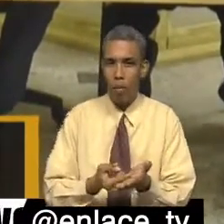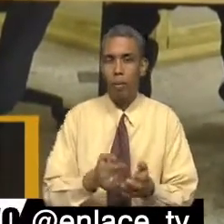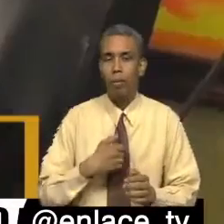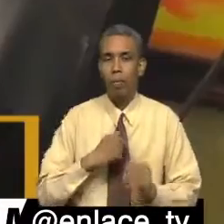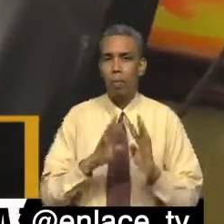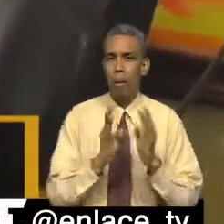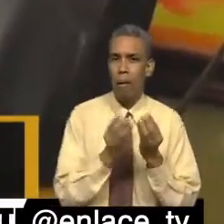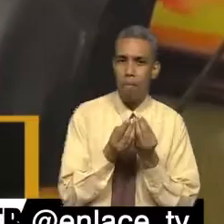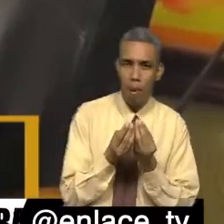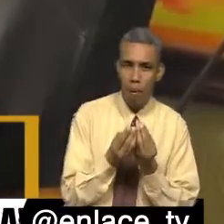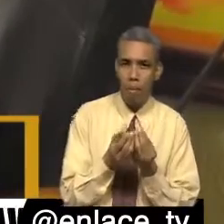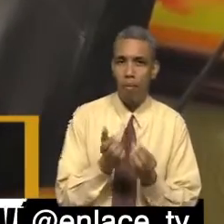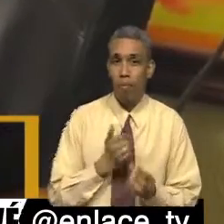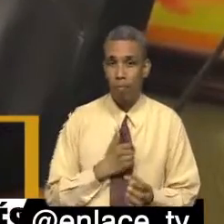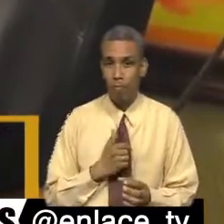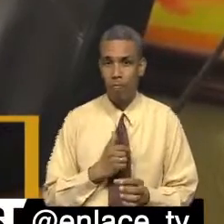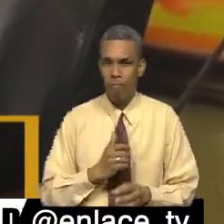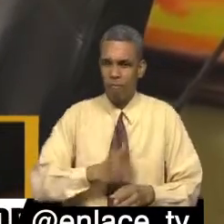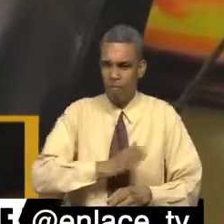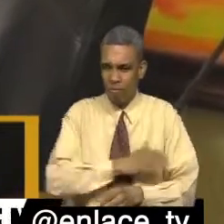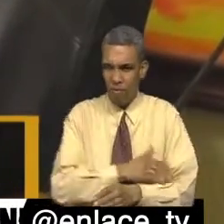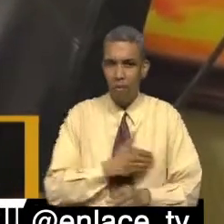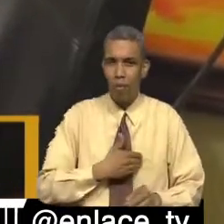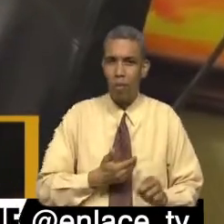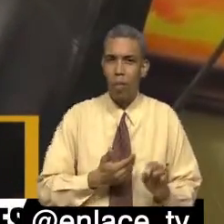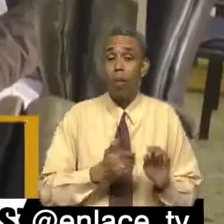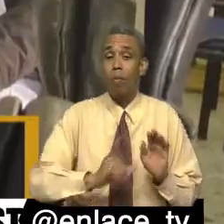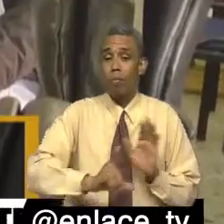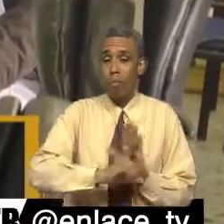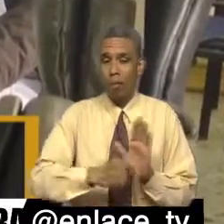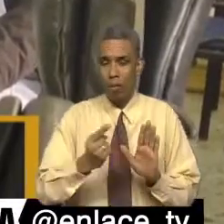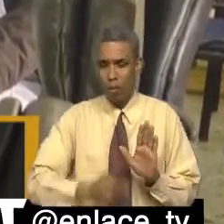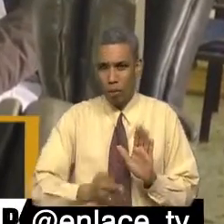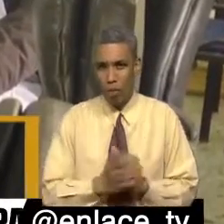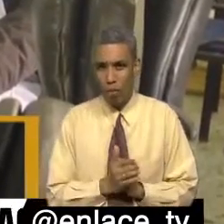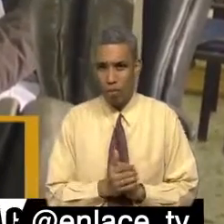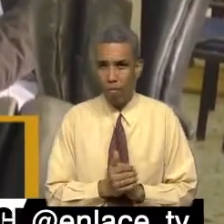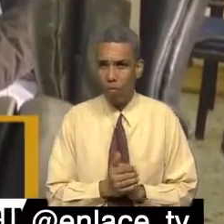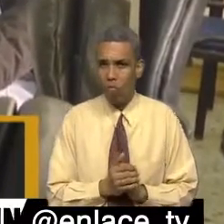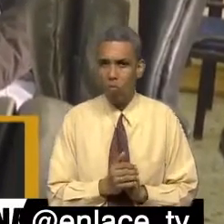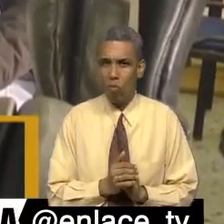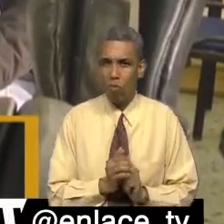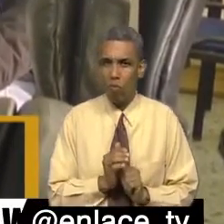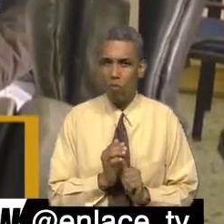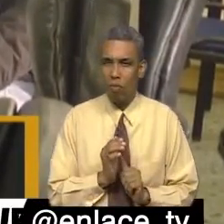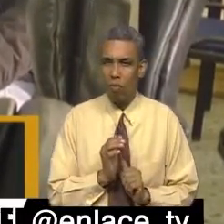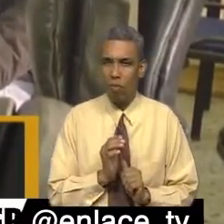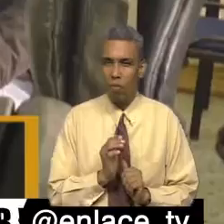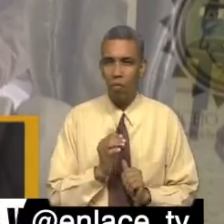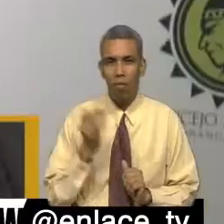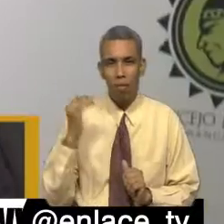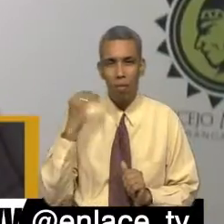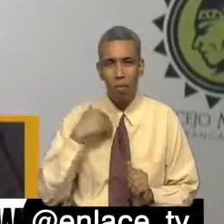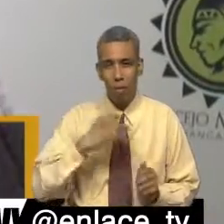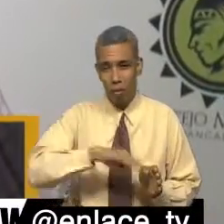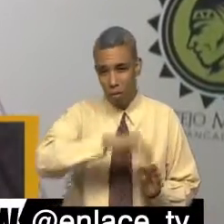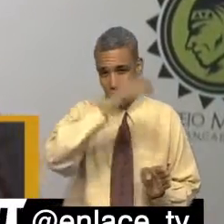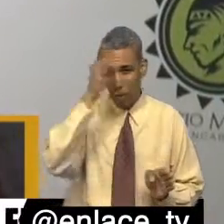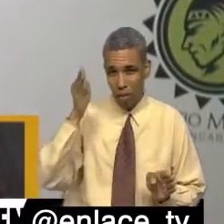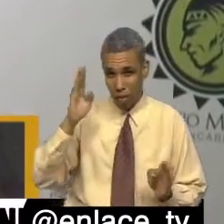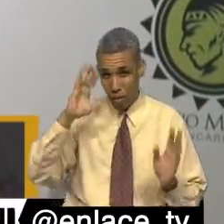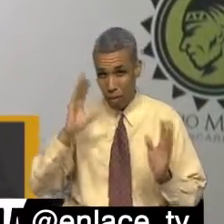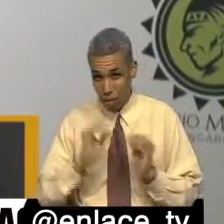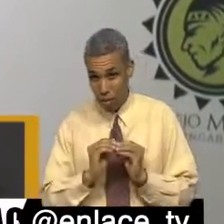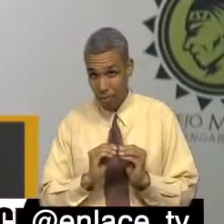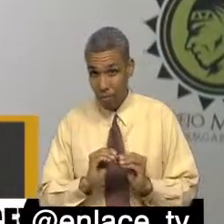Barranca Bermeja hizo cumplir los estamentos amparados por la ley para conocer los acuerdos pactados durante este Cabildo Abierto. Y nosotros estamos